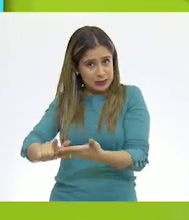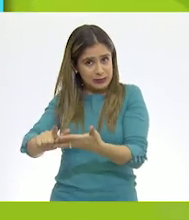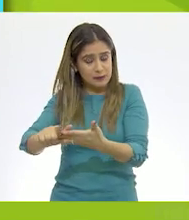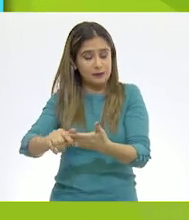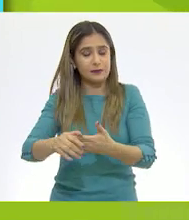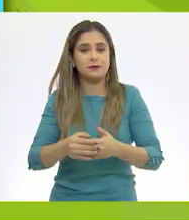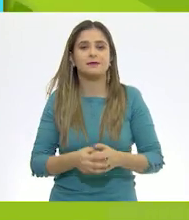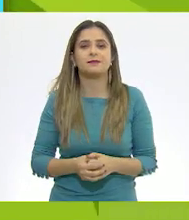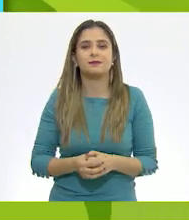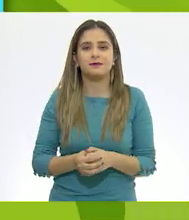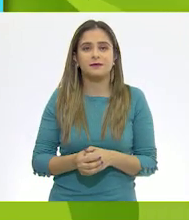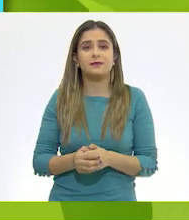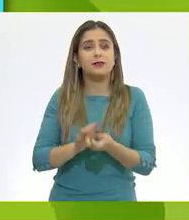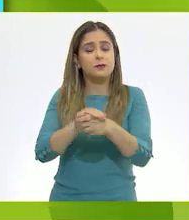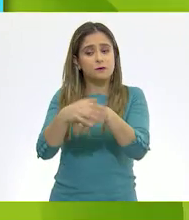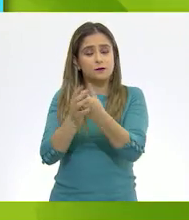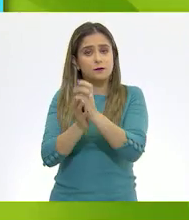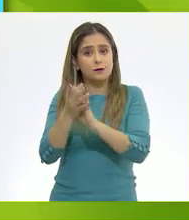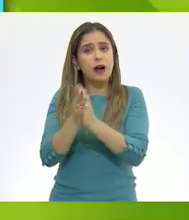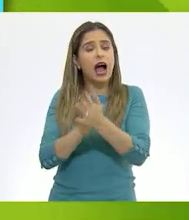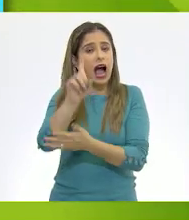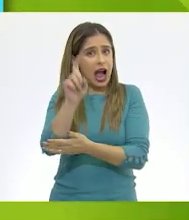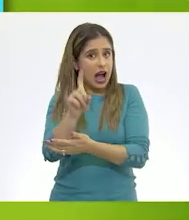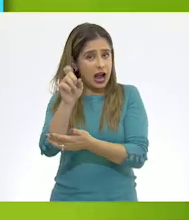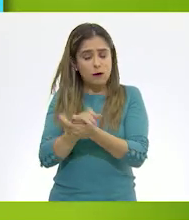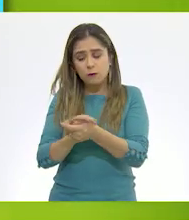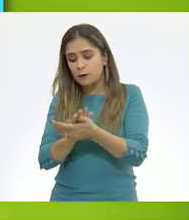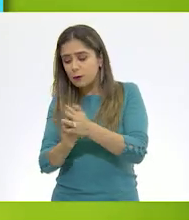uñas. Enjuaga tus manos con agua.